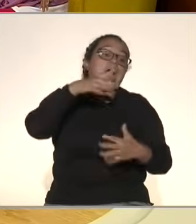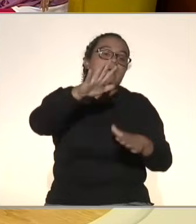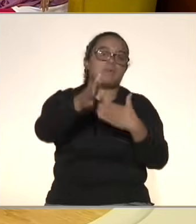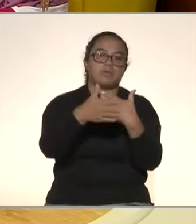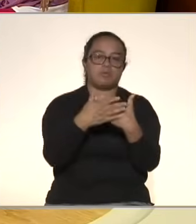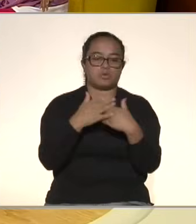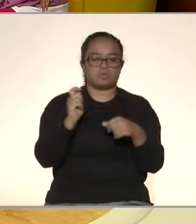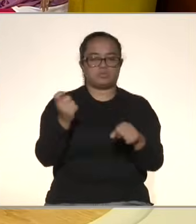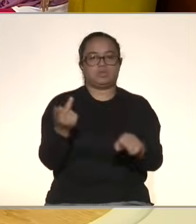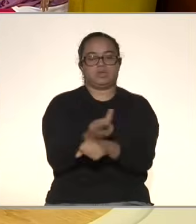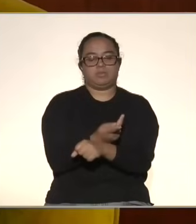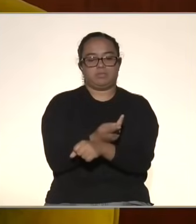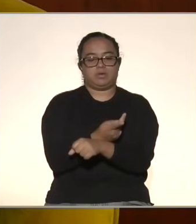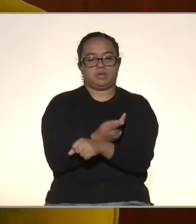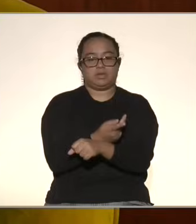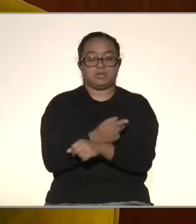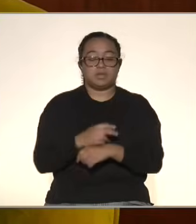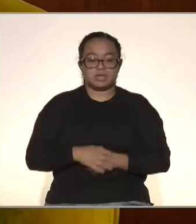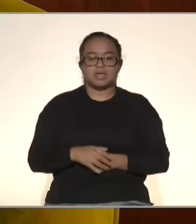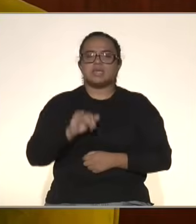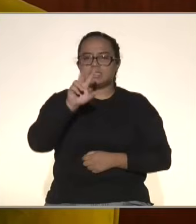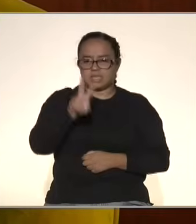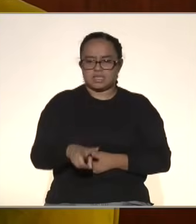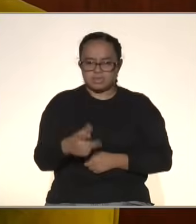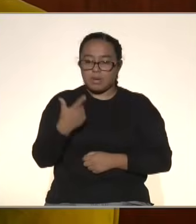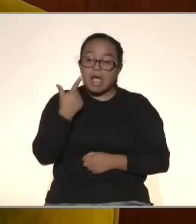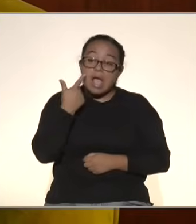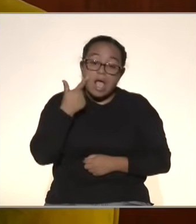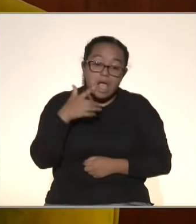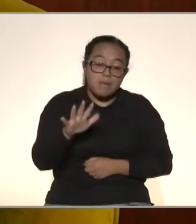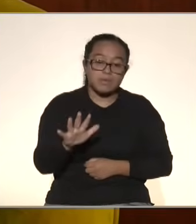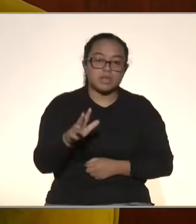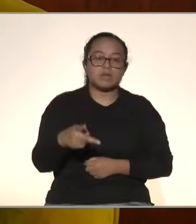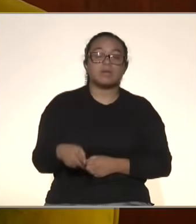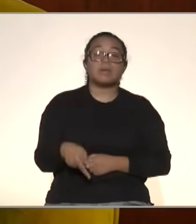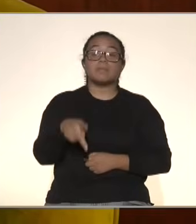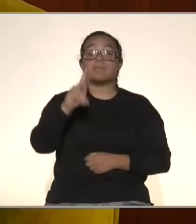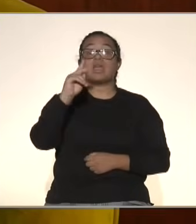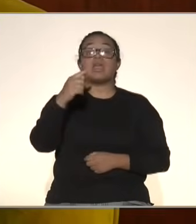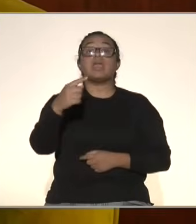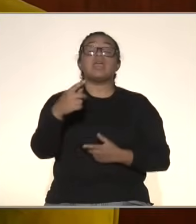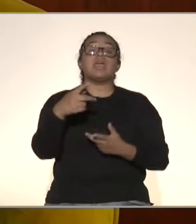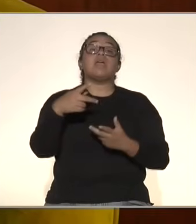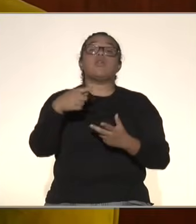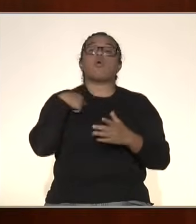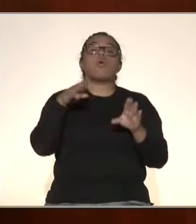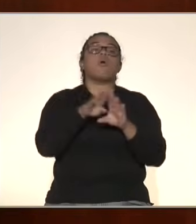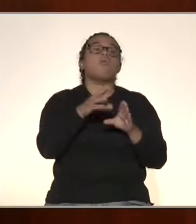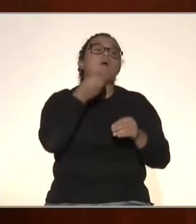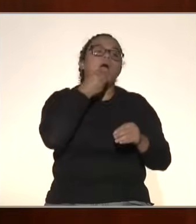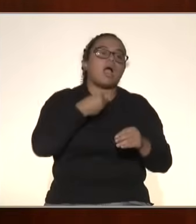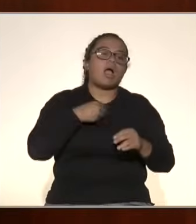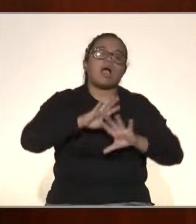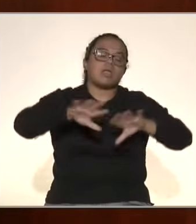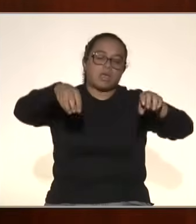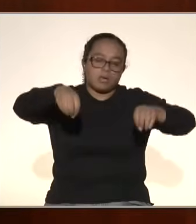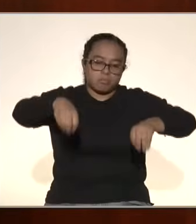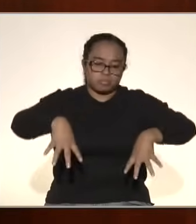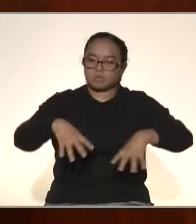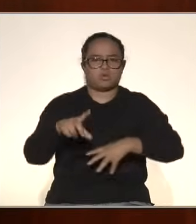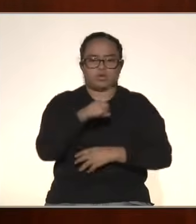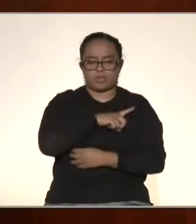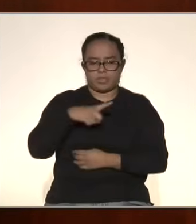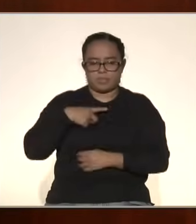Qué importante. Vamos viendo, pero sin dejar que la vida nos viva, ¿no? Así es. Sino más bien sí asumiendo la responsabilidad. O